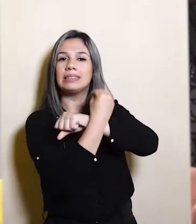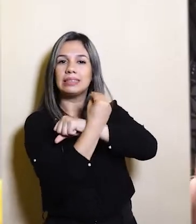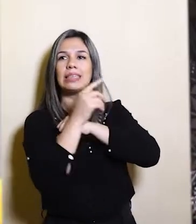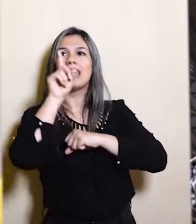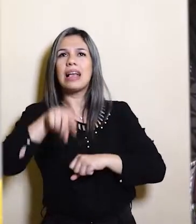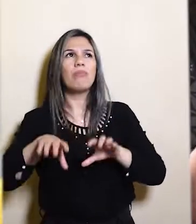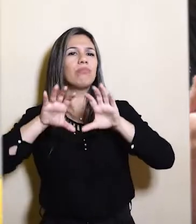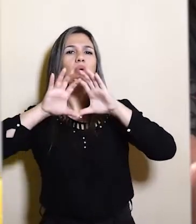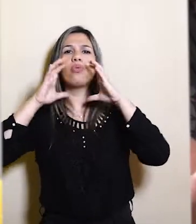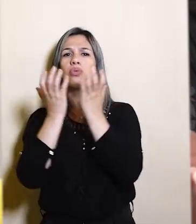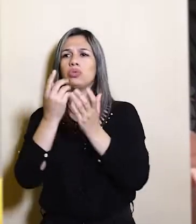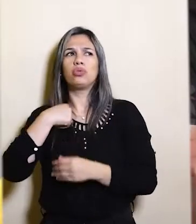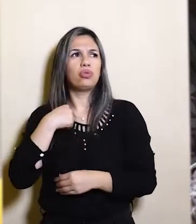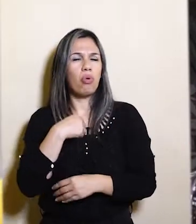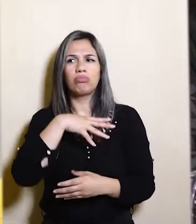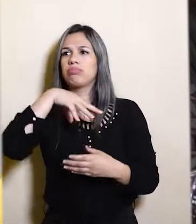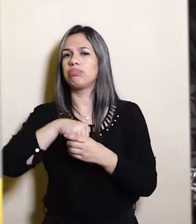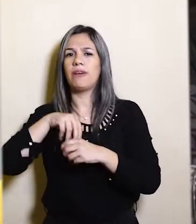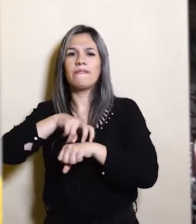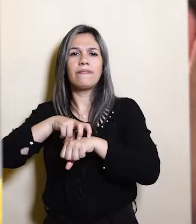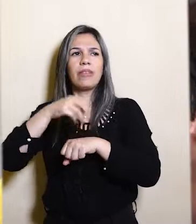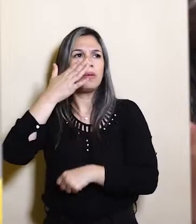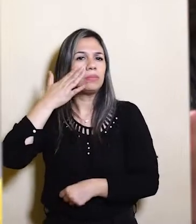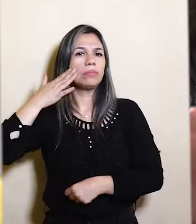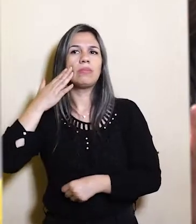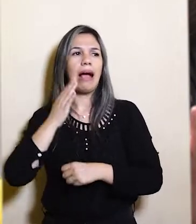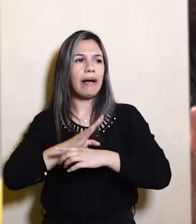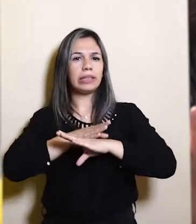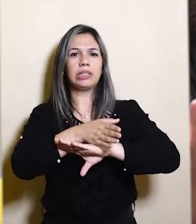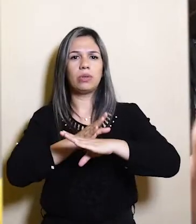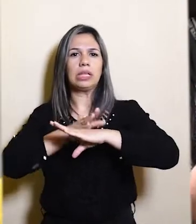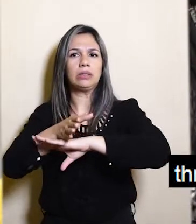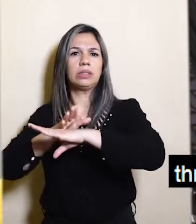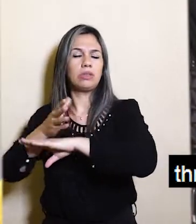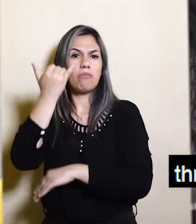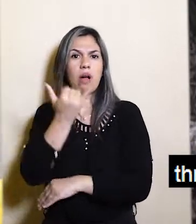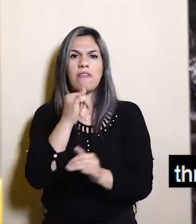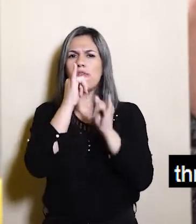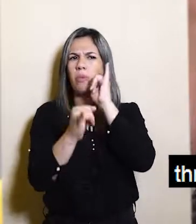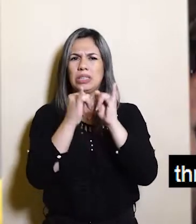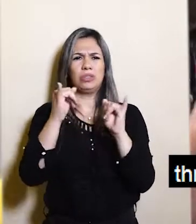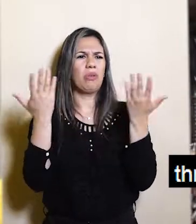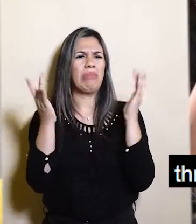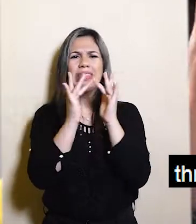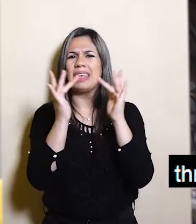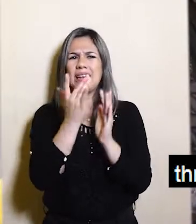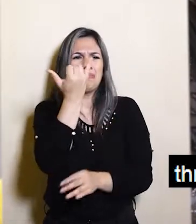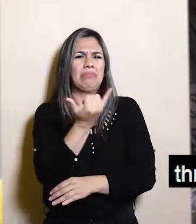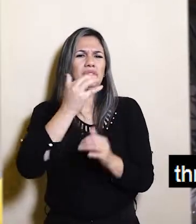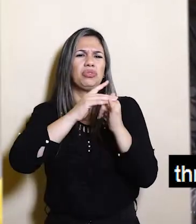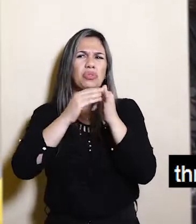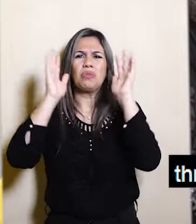vivimos, en donde las niñas, niños y adolescentes, como te mencionaba, tienen acceso a otro tipo de información a través de las redes sociales, estos